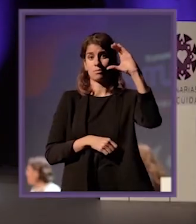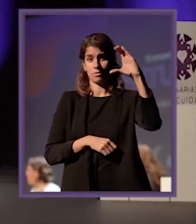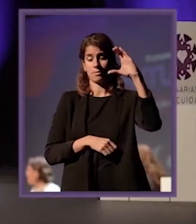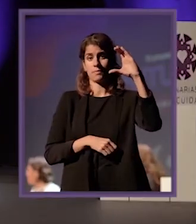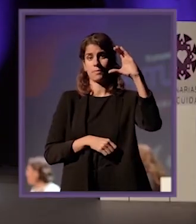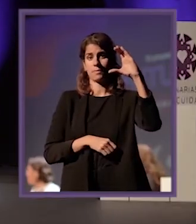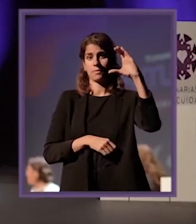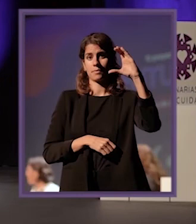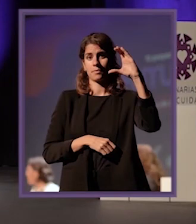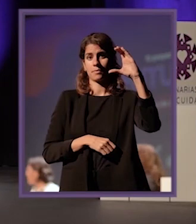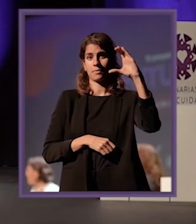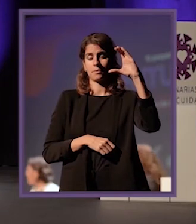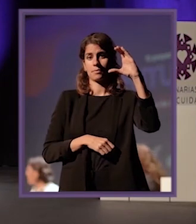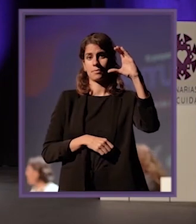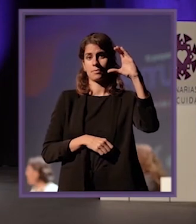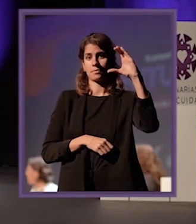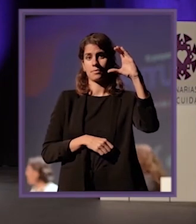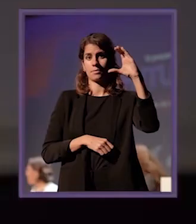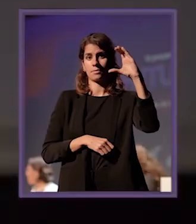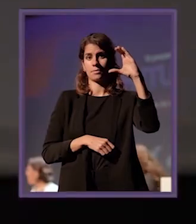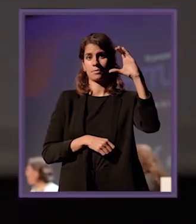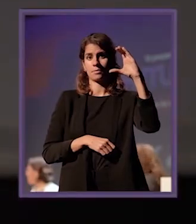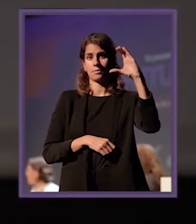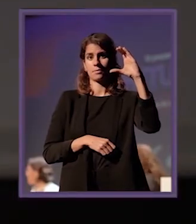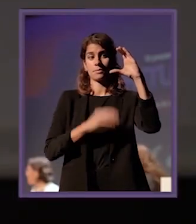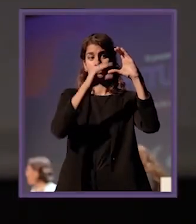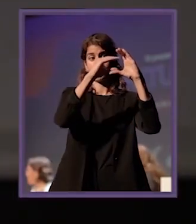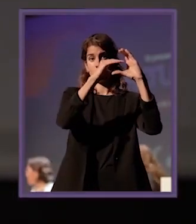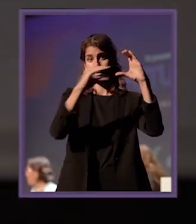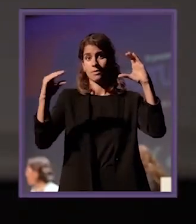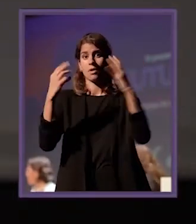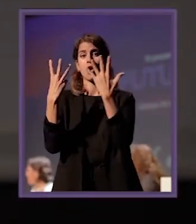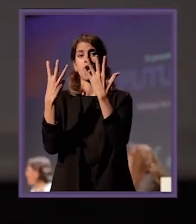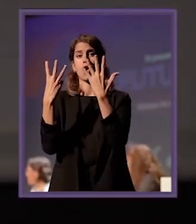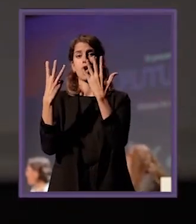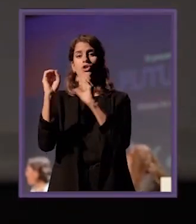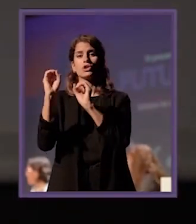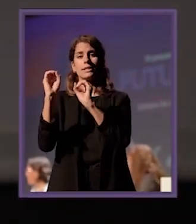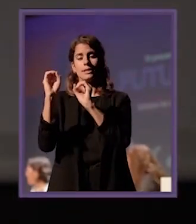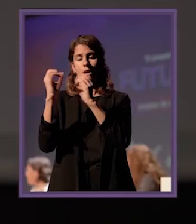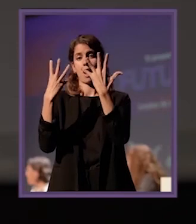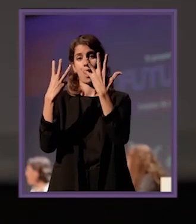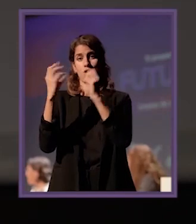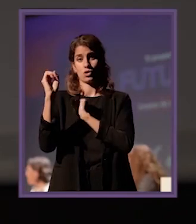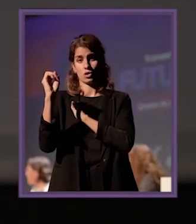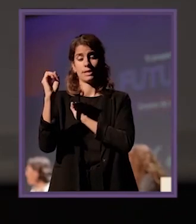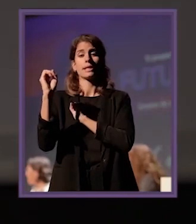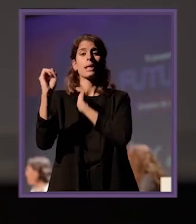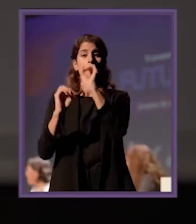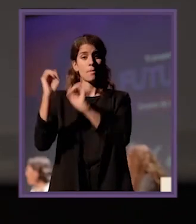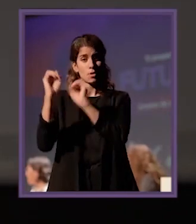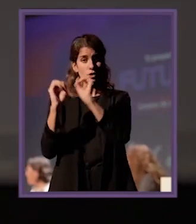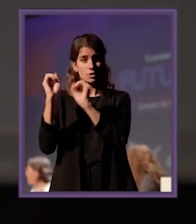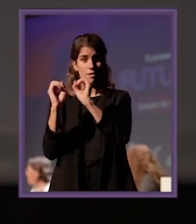se calcula que el 80% es en economía informal, o lo que todas conocemos como